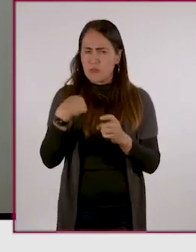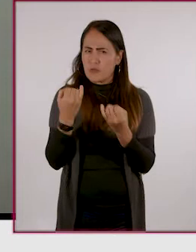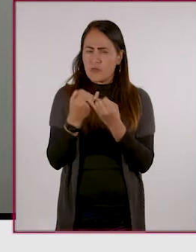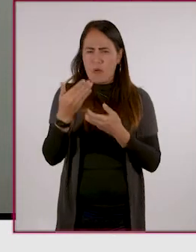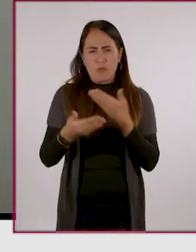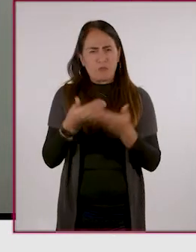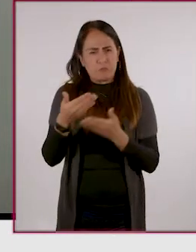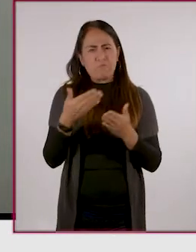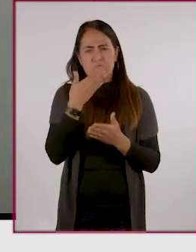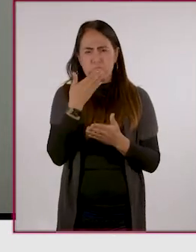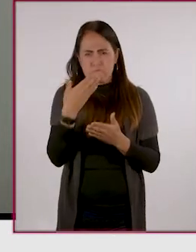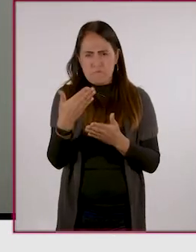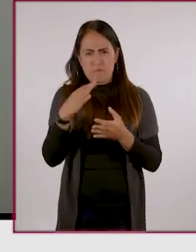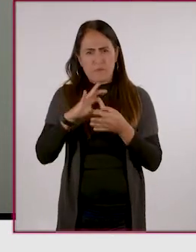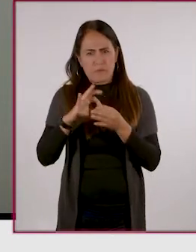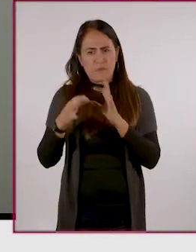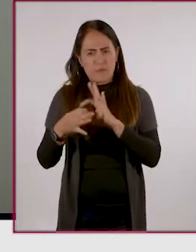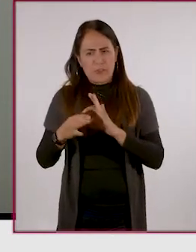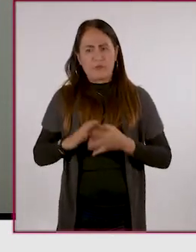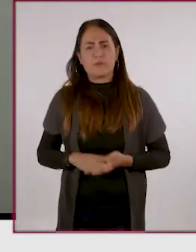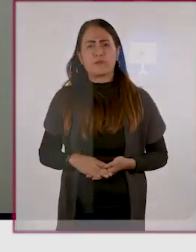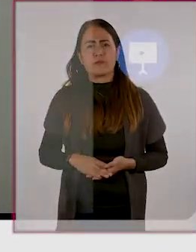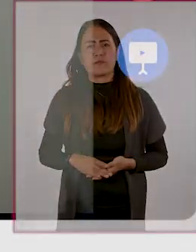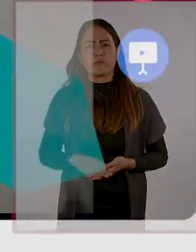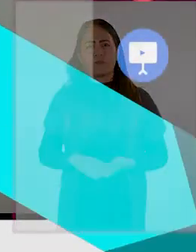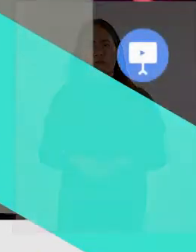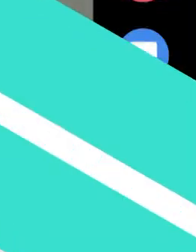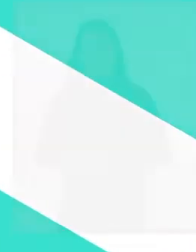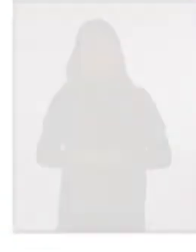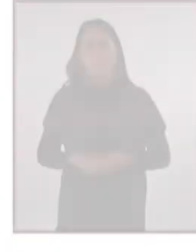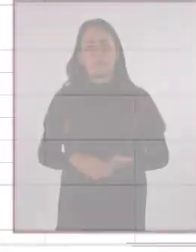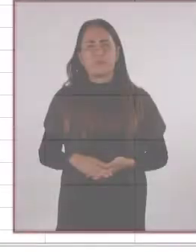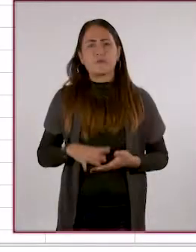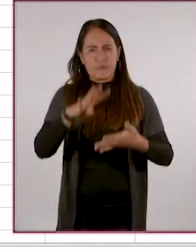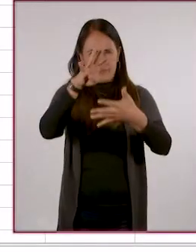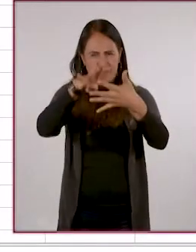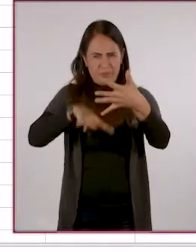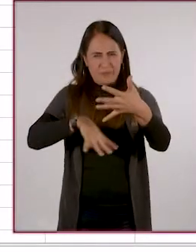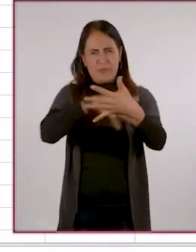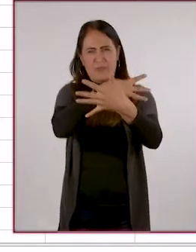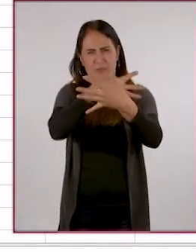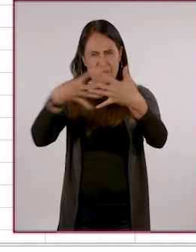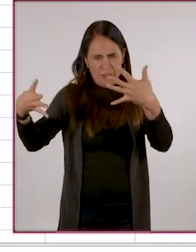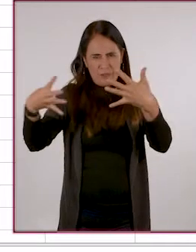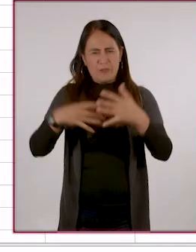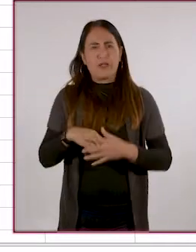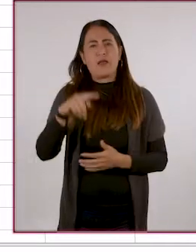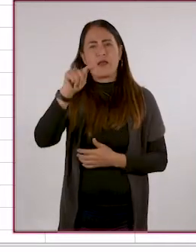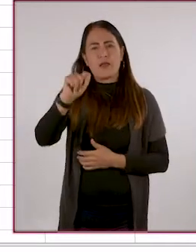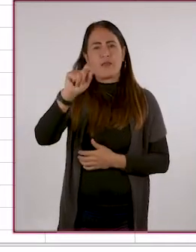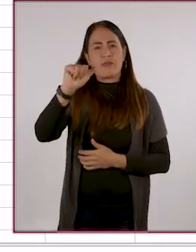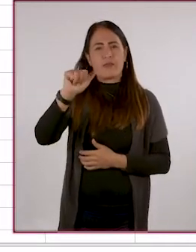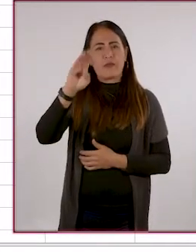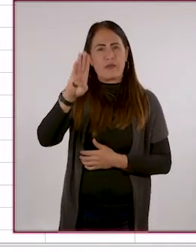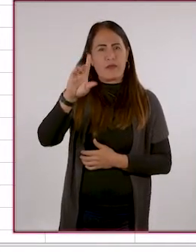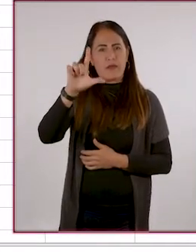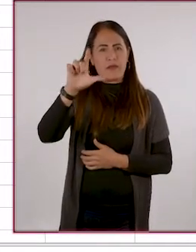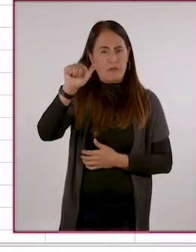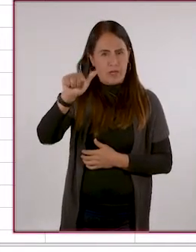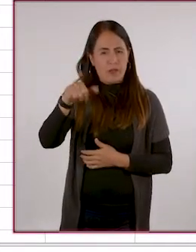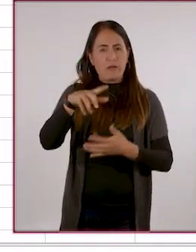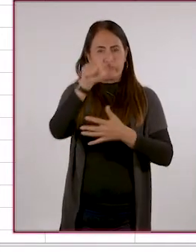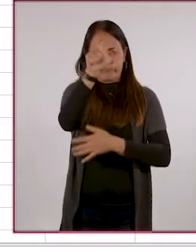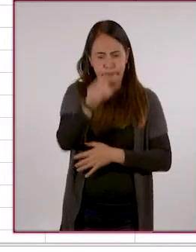tenemos y todo el procesamiento que yo voy a tener, ¿no? Tenemos la siguiente tabla. Una tabla se compone